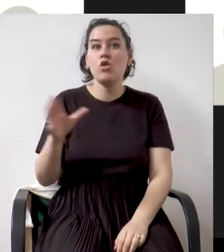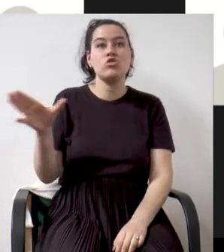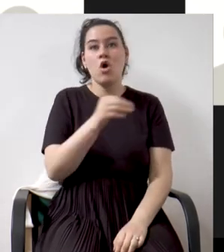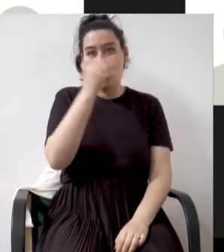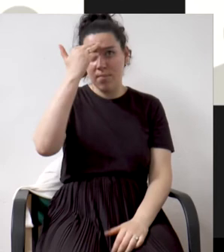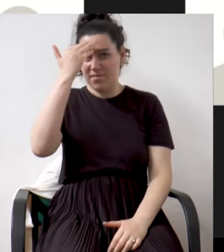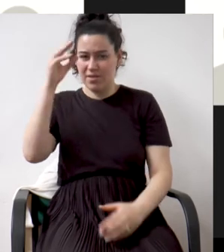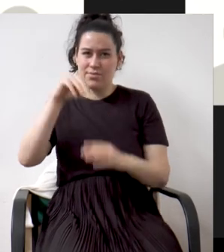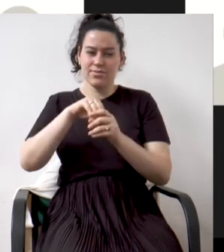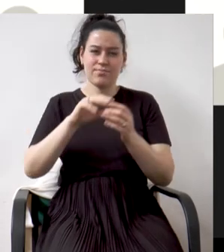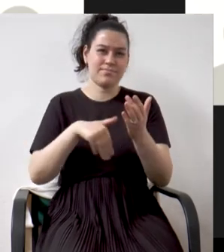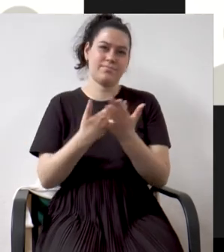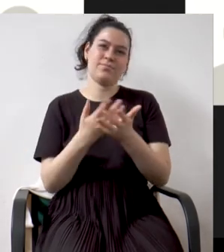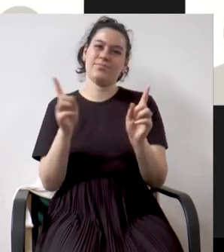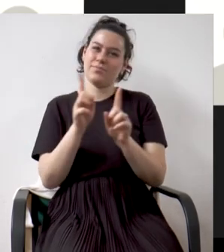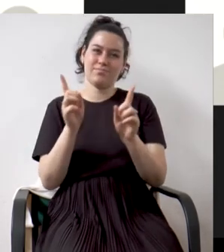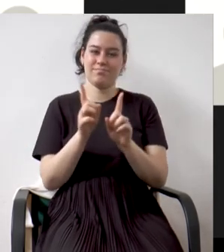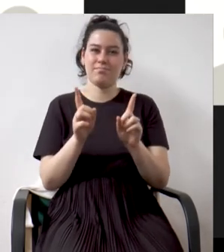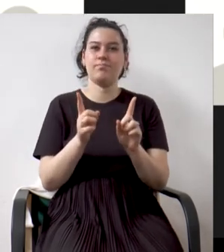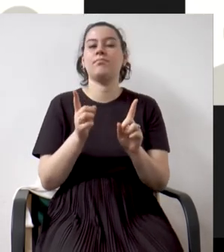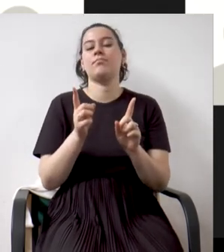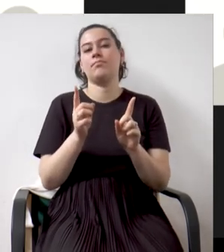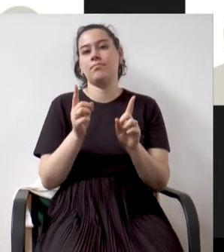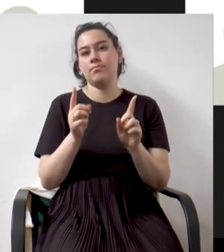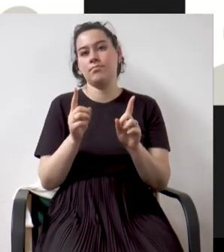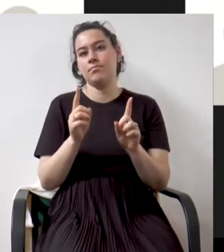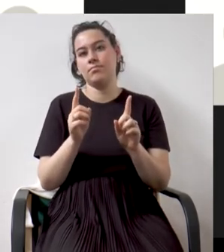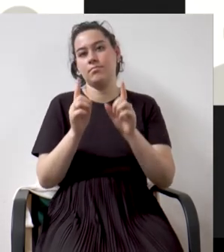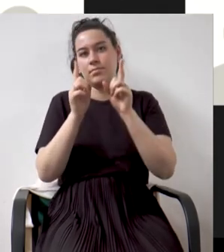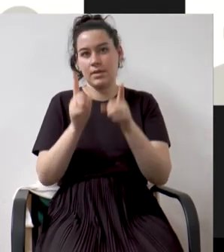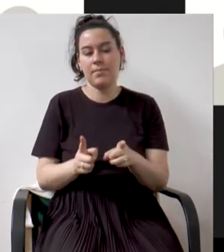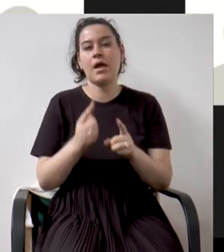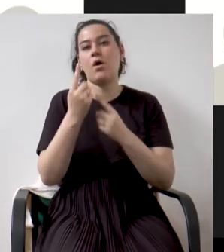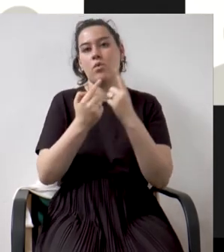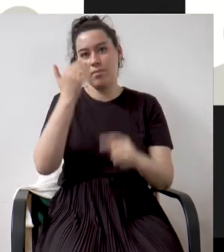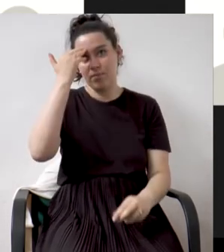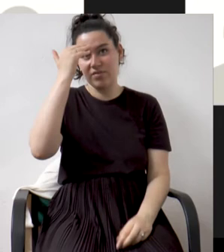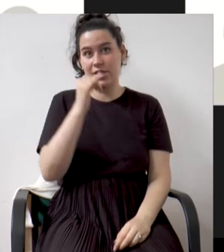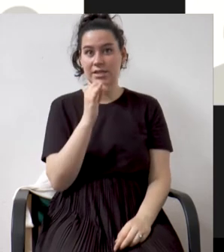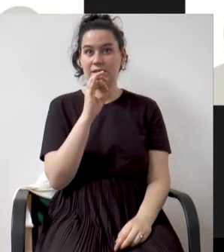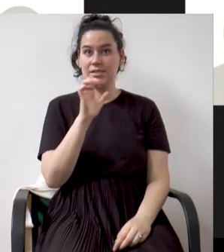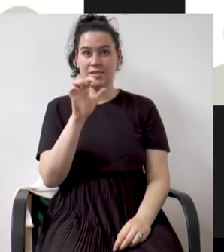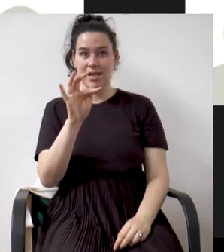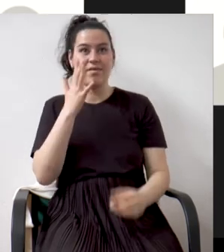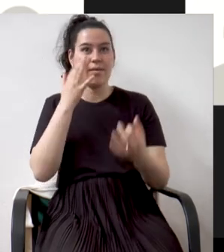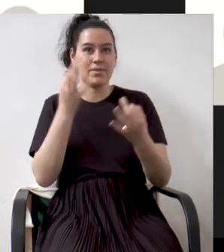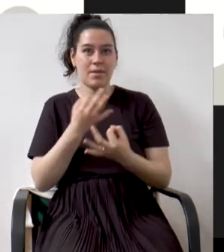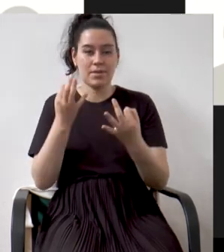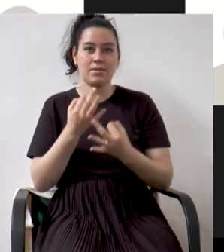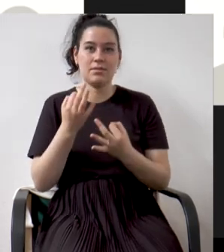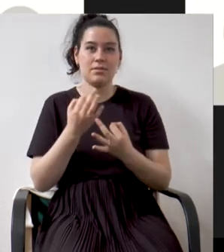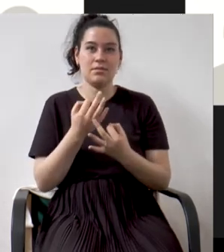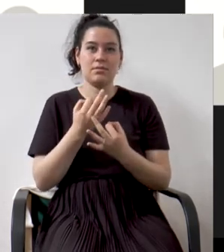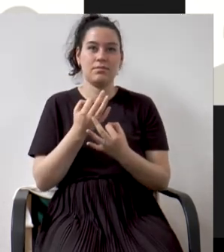propuestas de departamentos, y los docentes del ICF en particular hemos tenido un